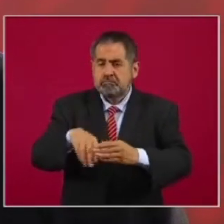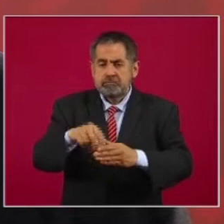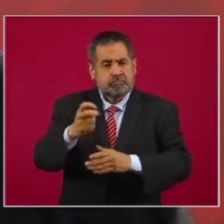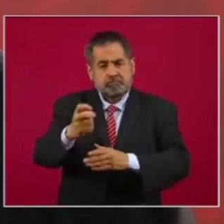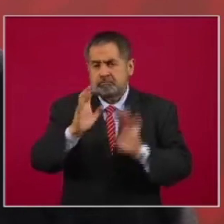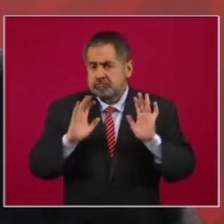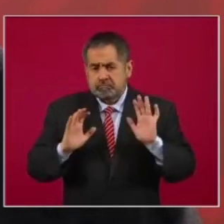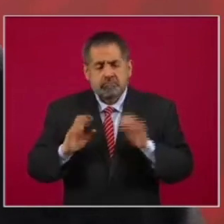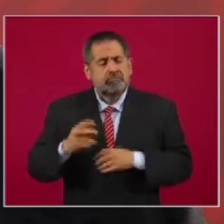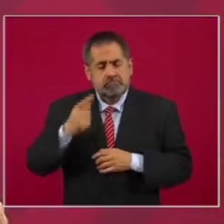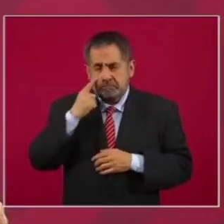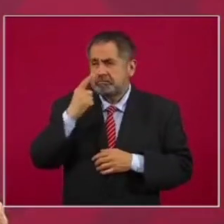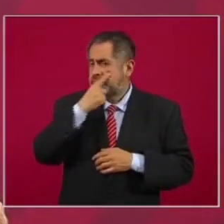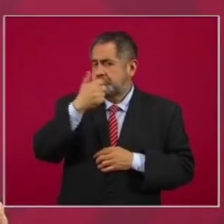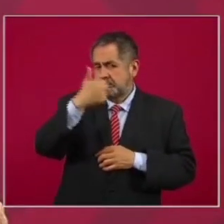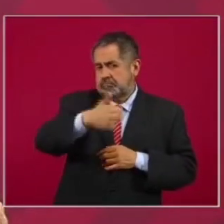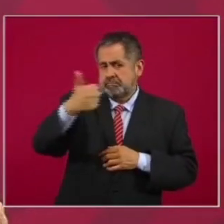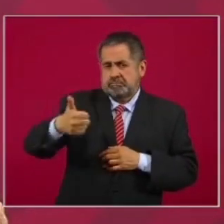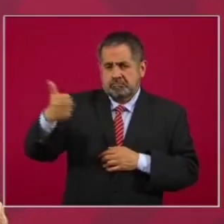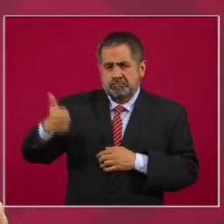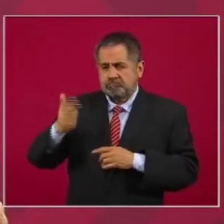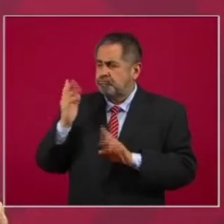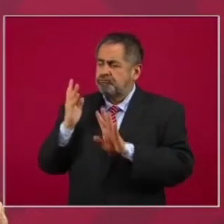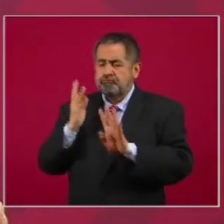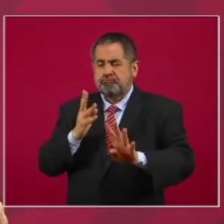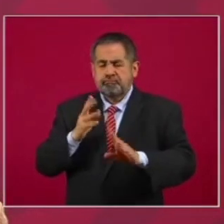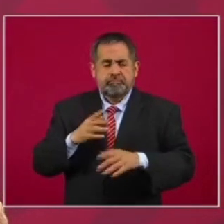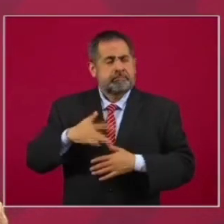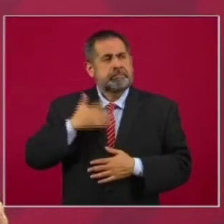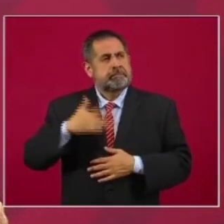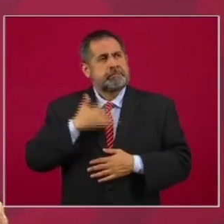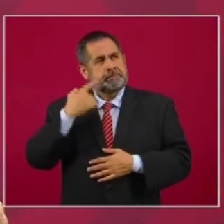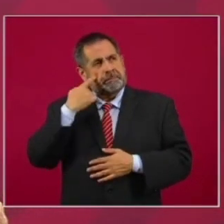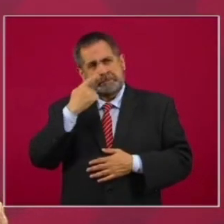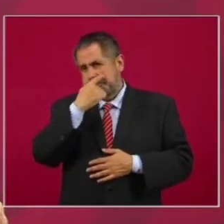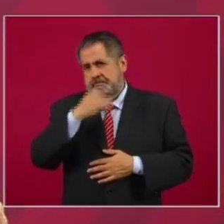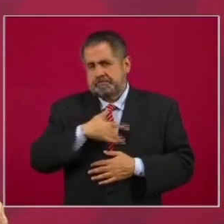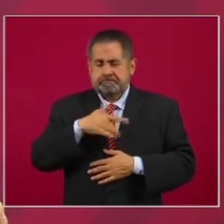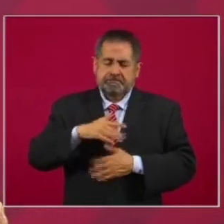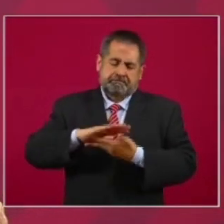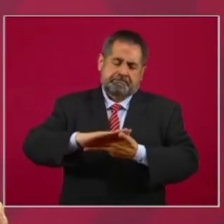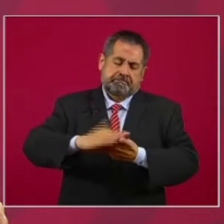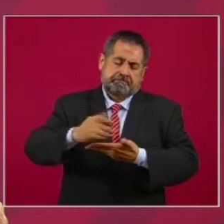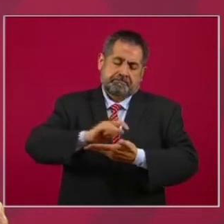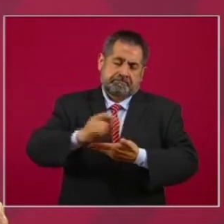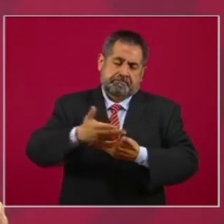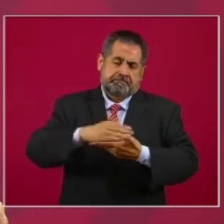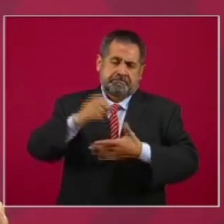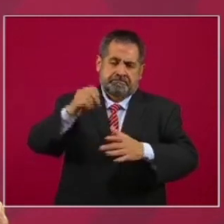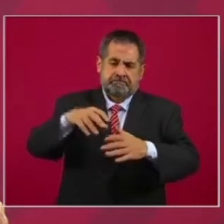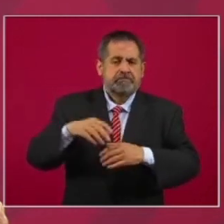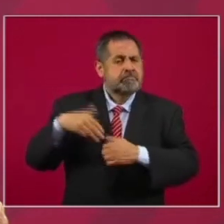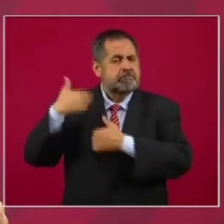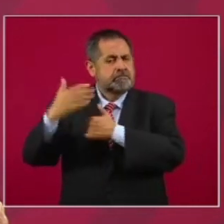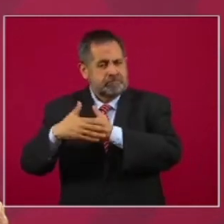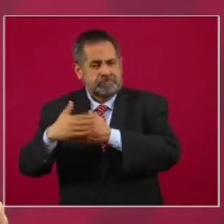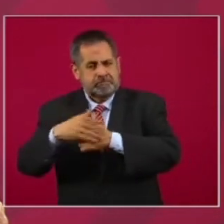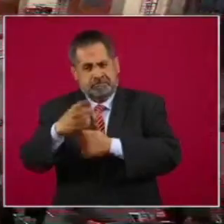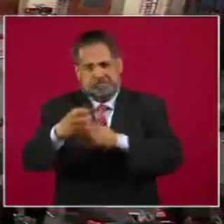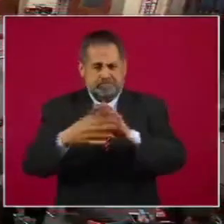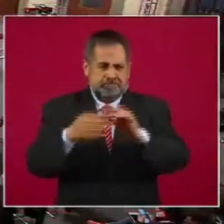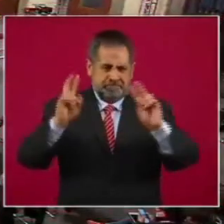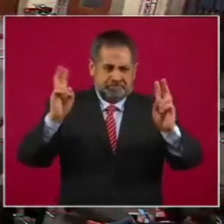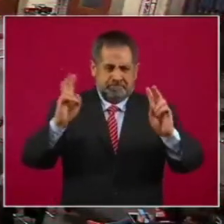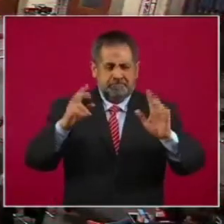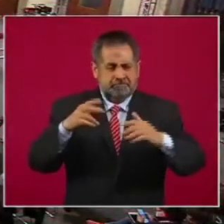que cada quien vote por lo que le dicte su conciencia. Por eso, en su momento vamos a estar hablando de este